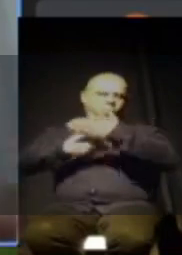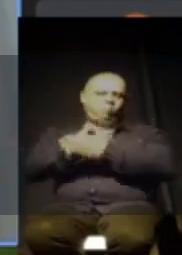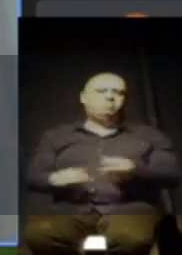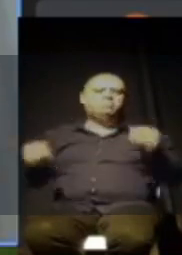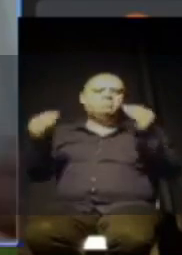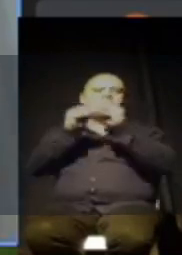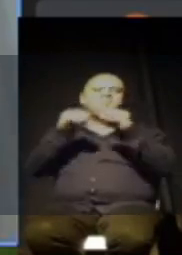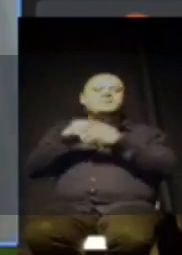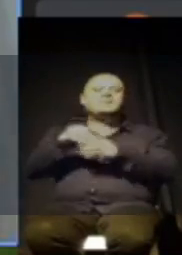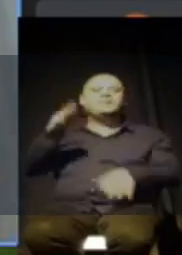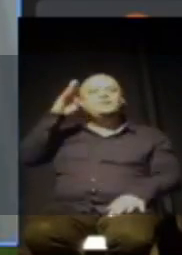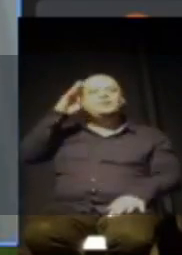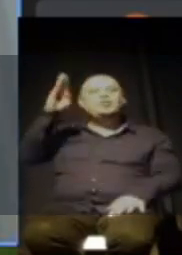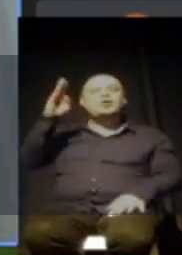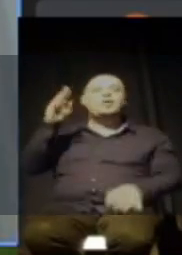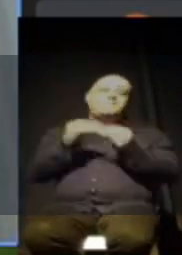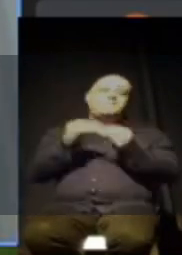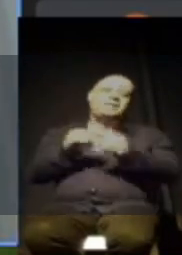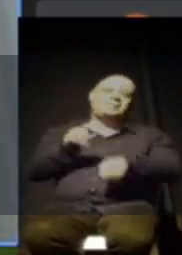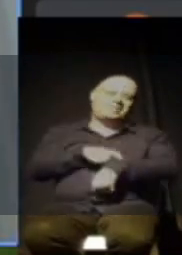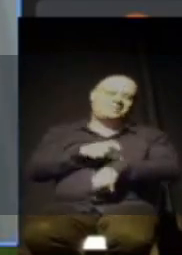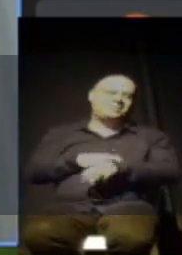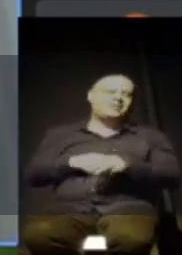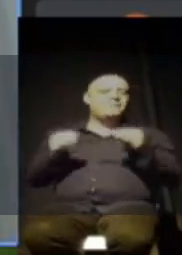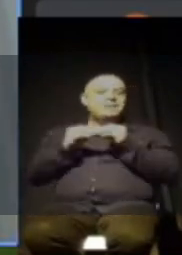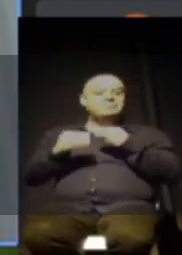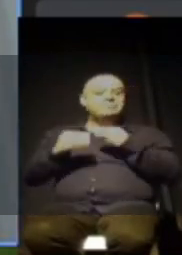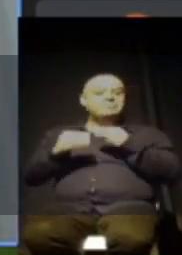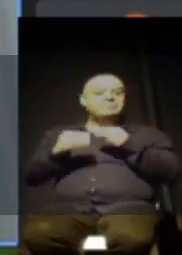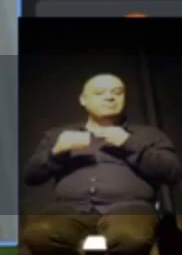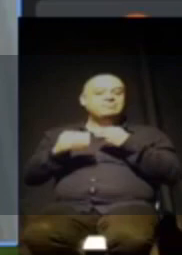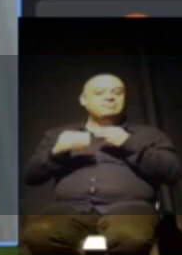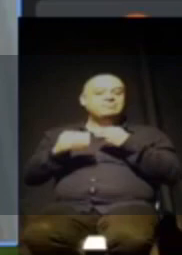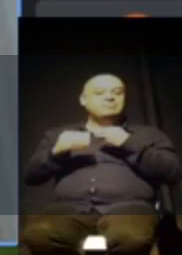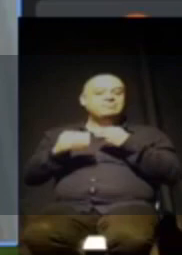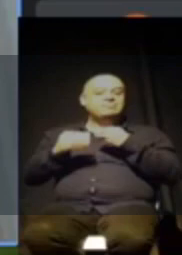el futuro y del tiempo. Esas dos matrices de lo posible.